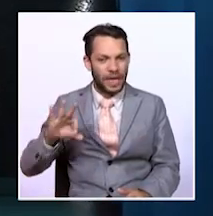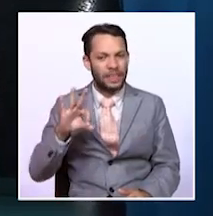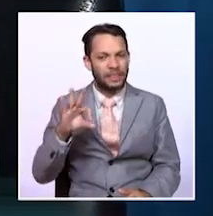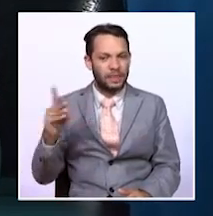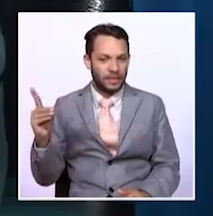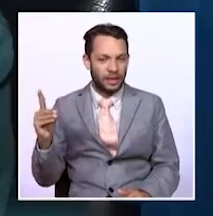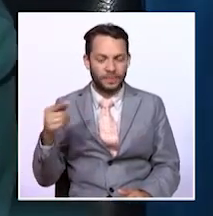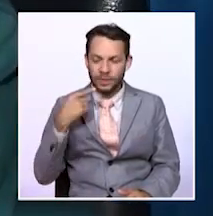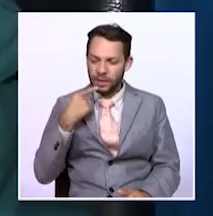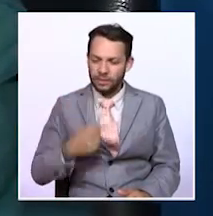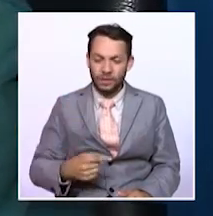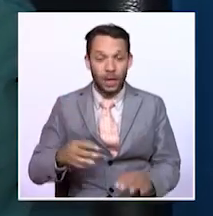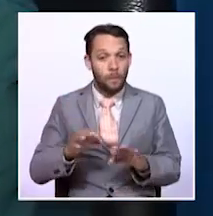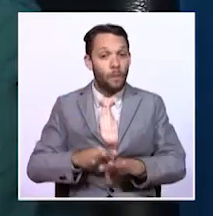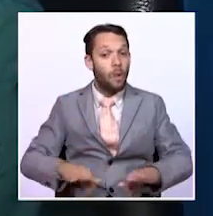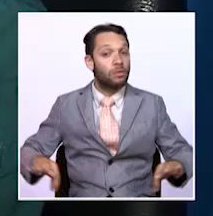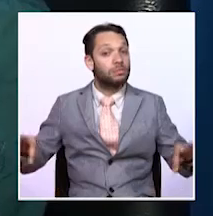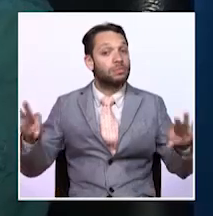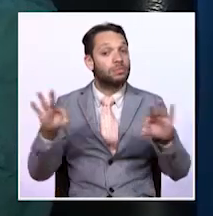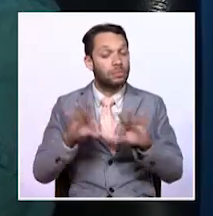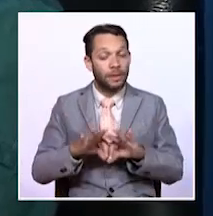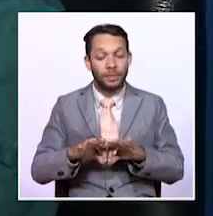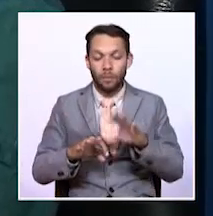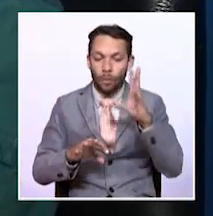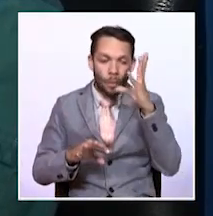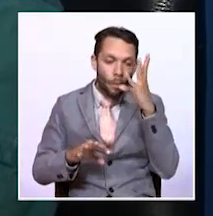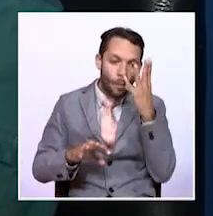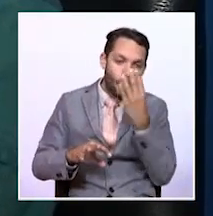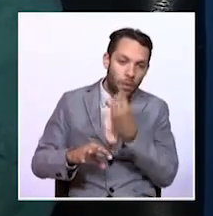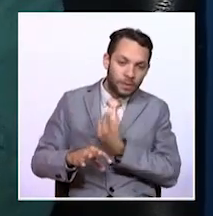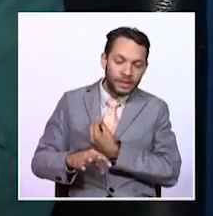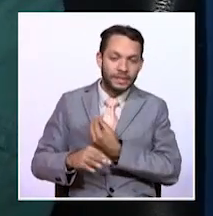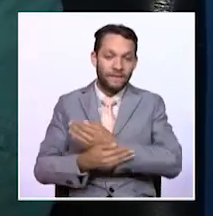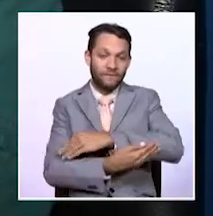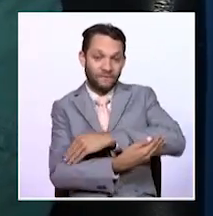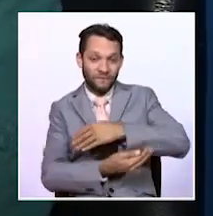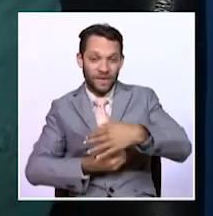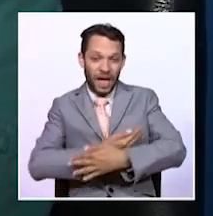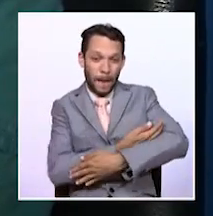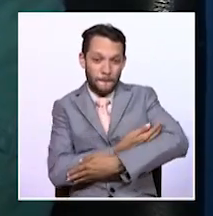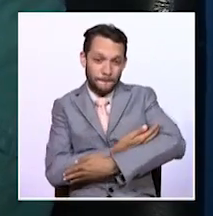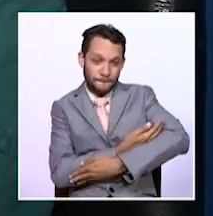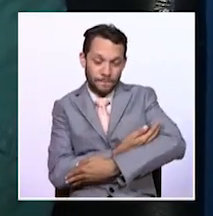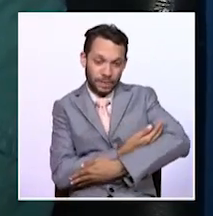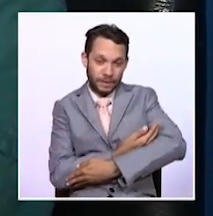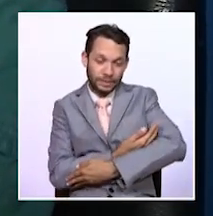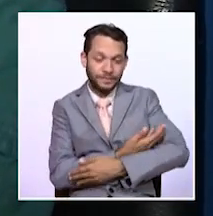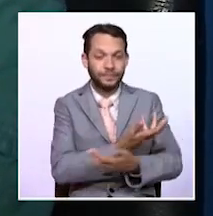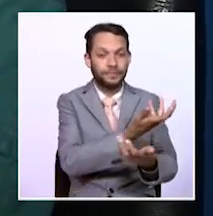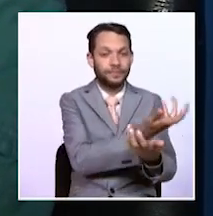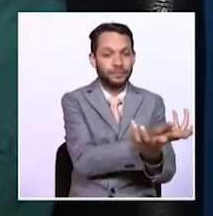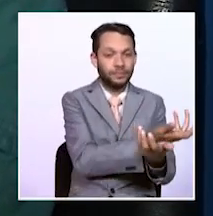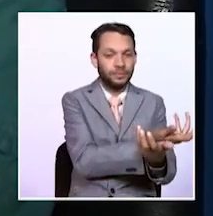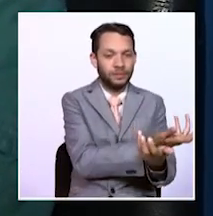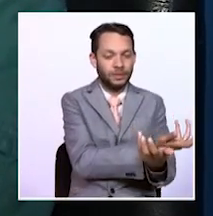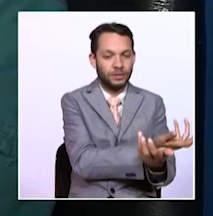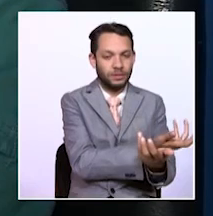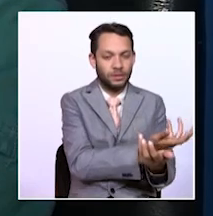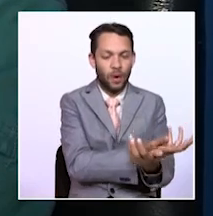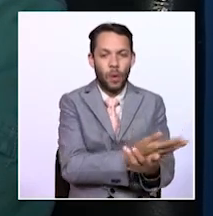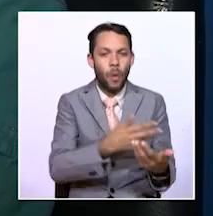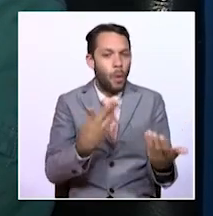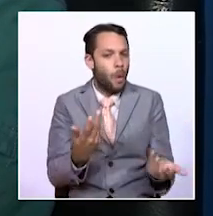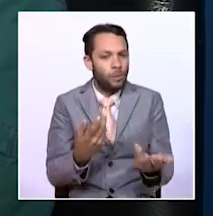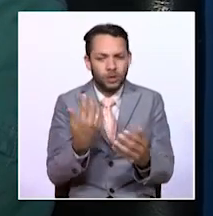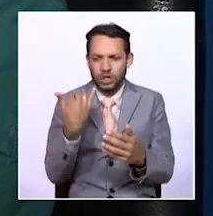ecografía realmente muy bonita porque es una ecografía que para la parte científica vamos a ver cómo se